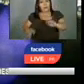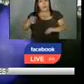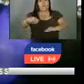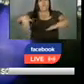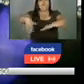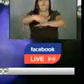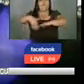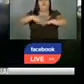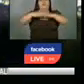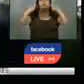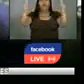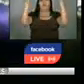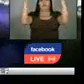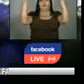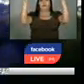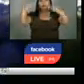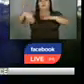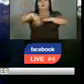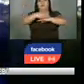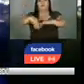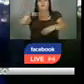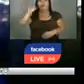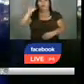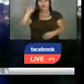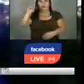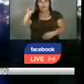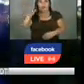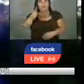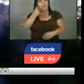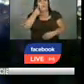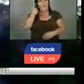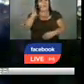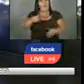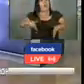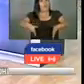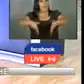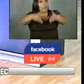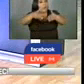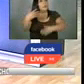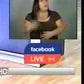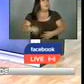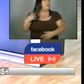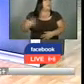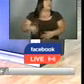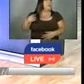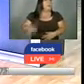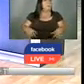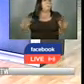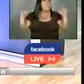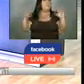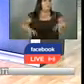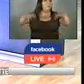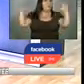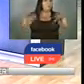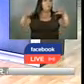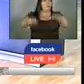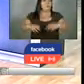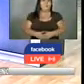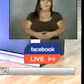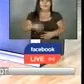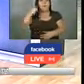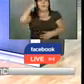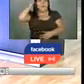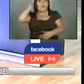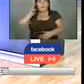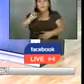Juan Pablo II y La Bernal. Buena parte del país, Néstor y amigos televidentes, se está viendo afectada por estas precipitaciones. Sí, sobre todo